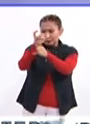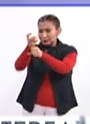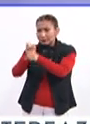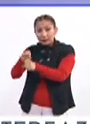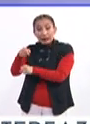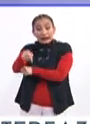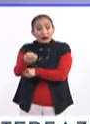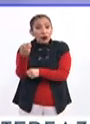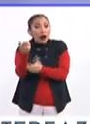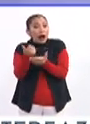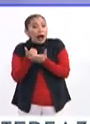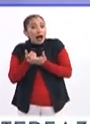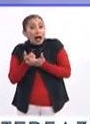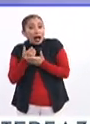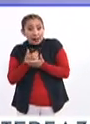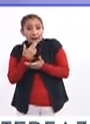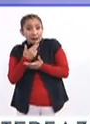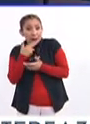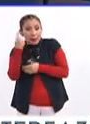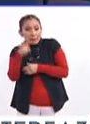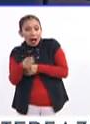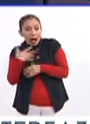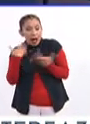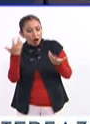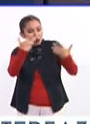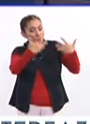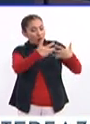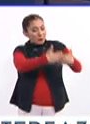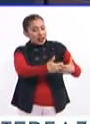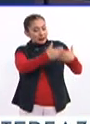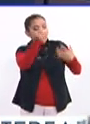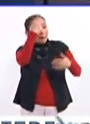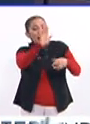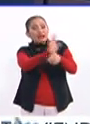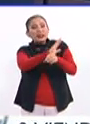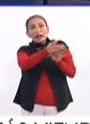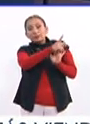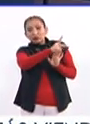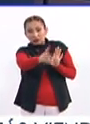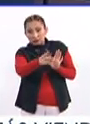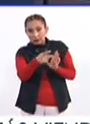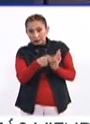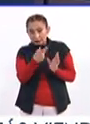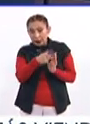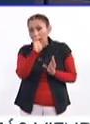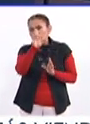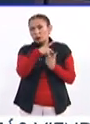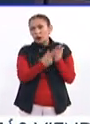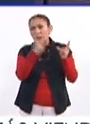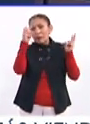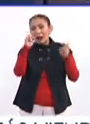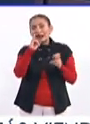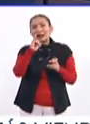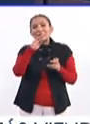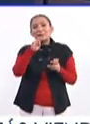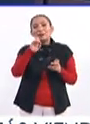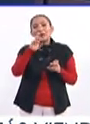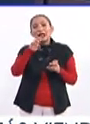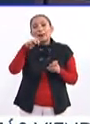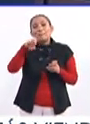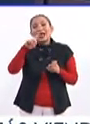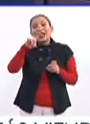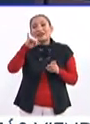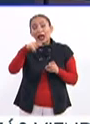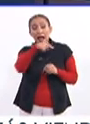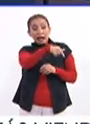Esto ha permitido que exista una industria cinematográfica. No hemos hablado en algunas otras ocasiones. Hay un programa que se llama Ibermedia que ha permitido